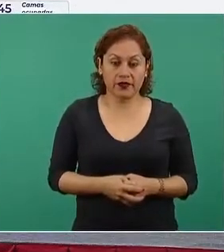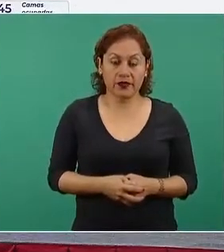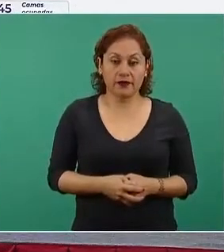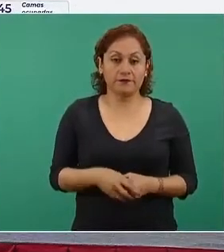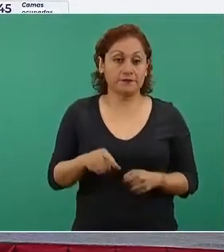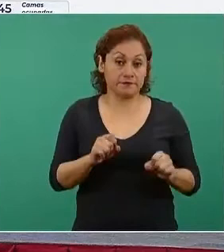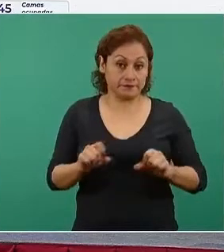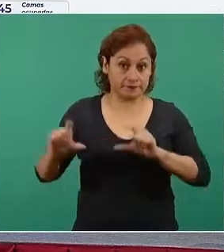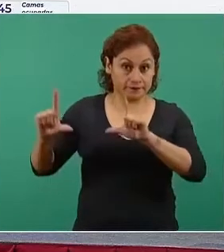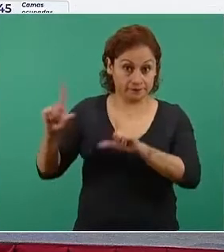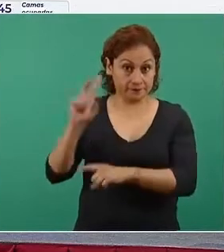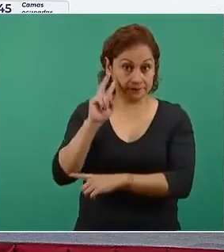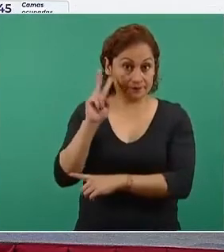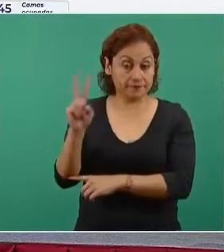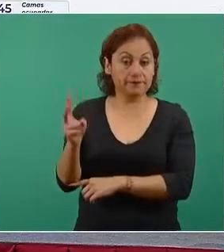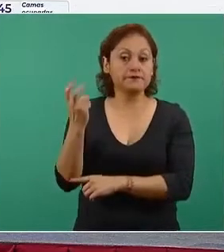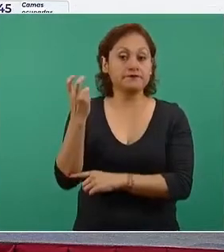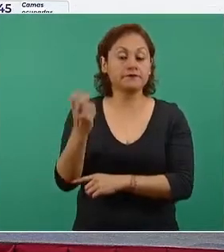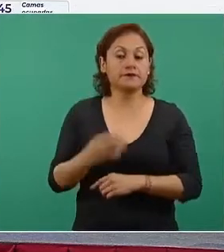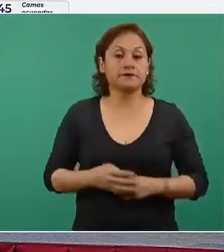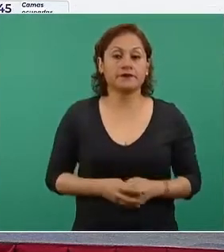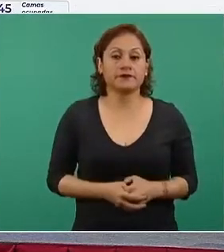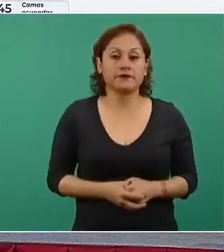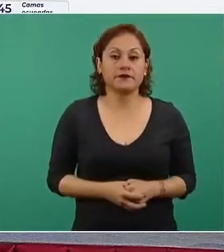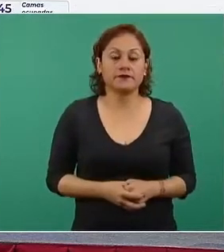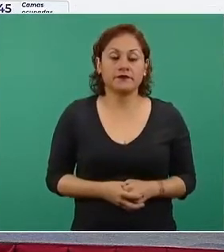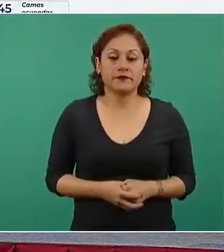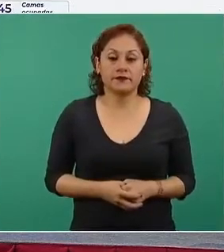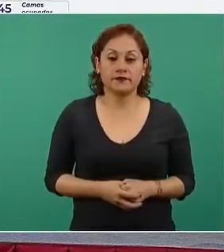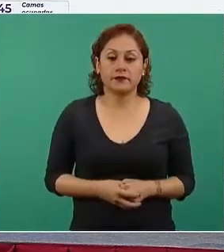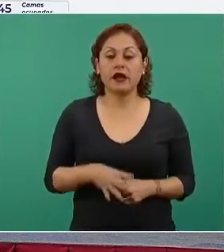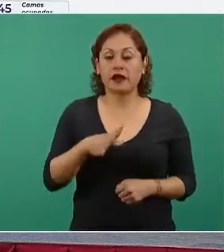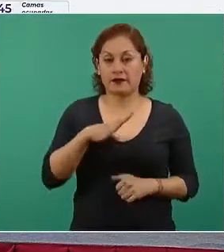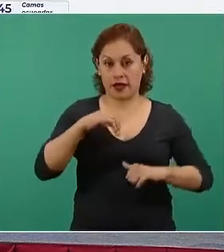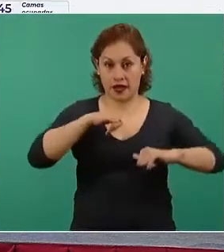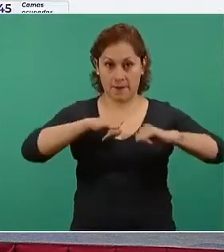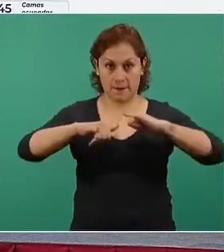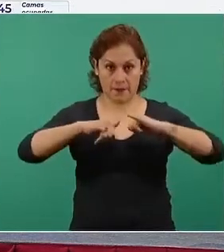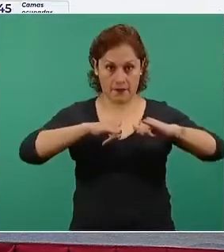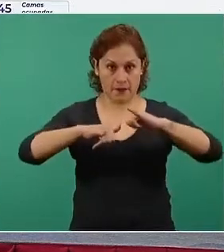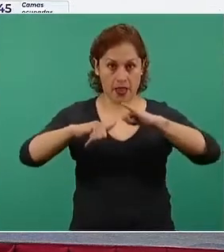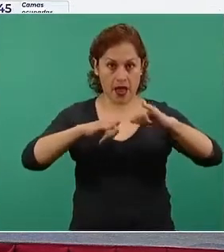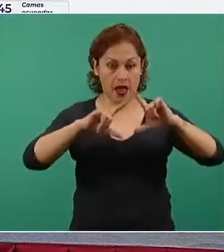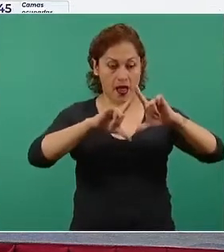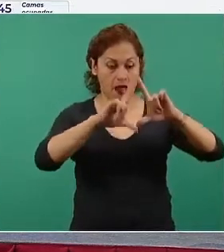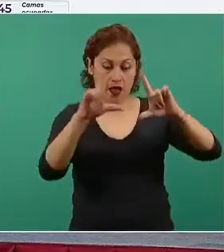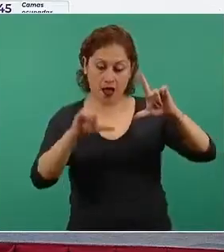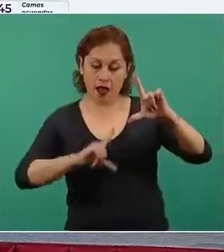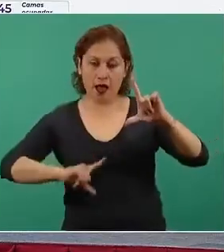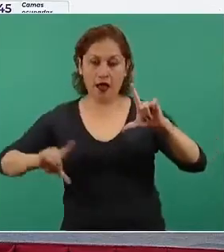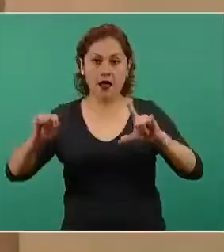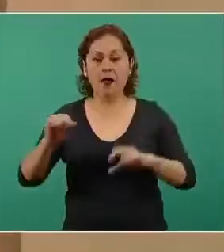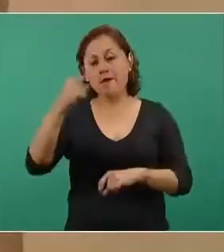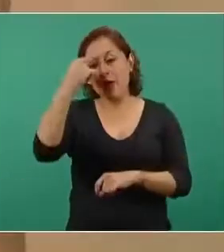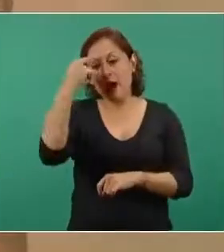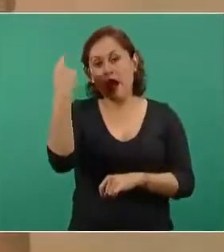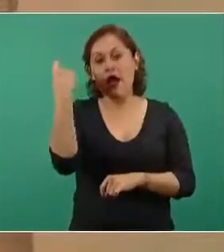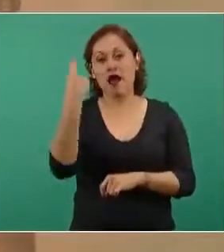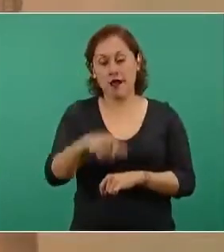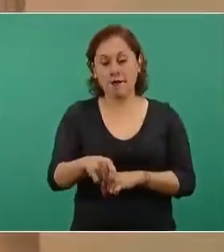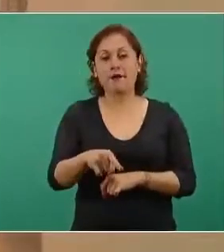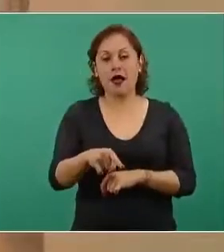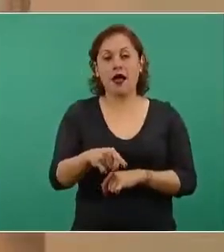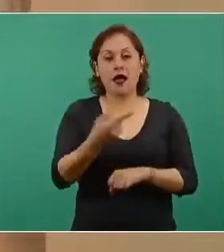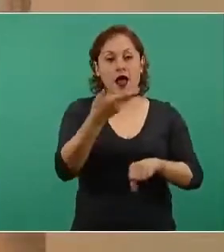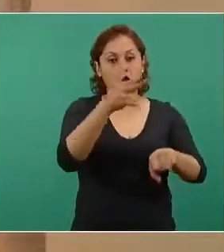En esta otra lámina, pues observamos de forma gráfica cuál ha sido la disponibilidad también de las camas para